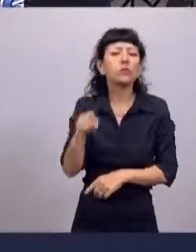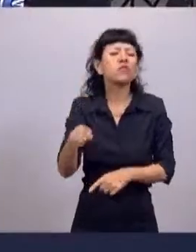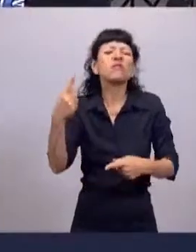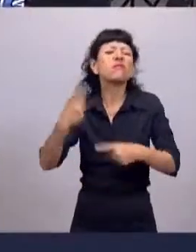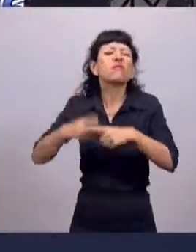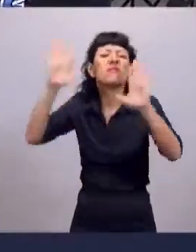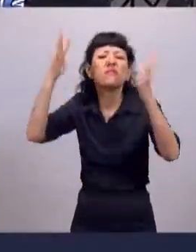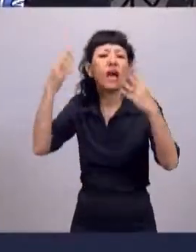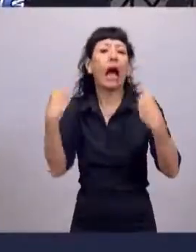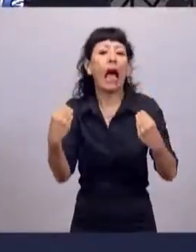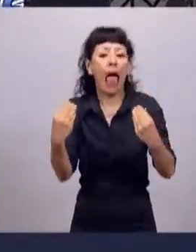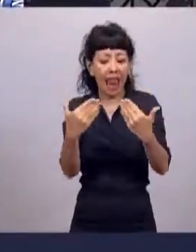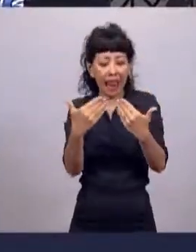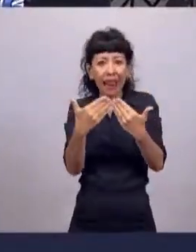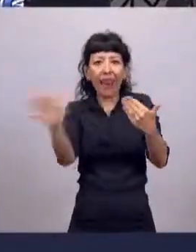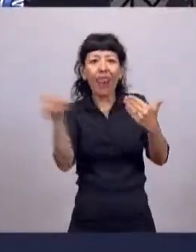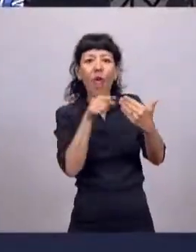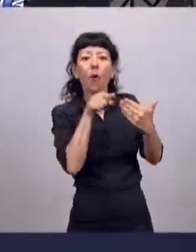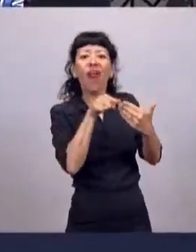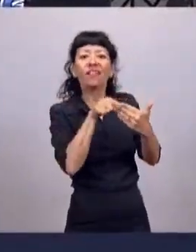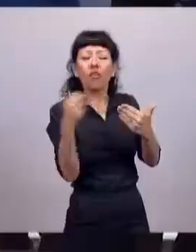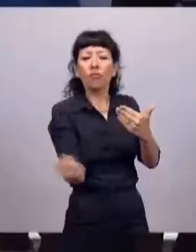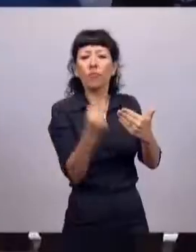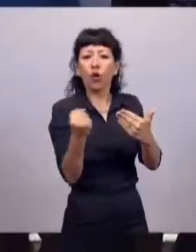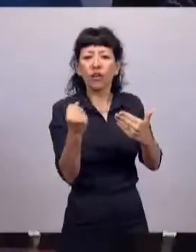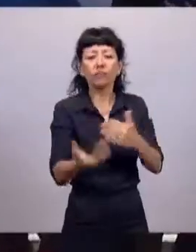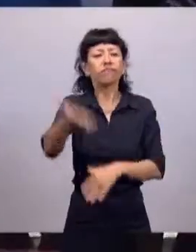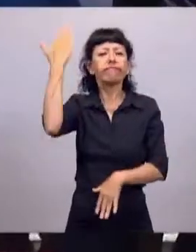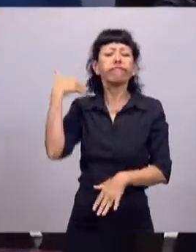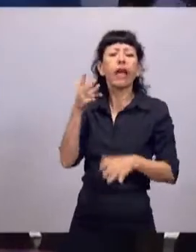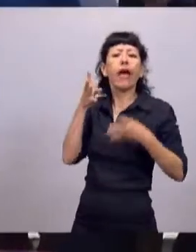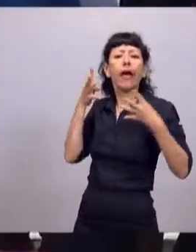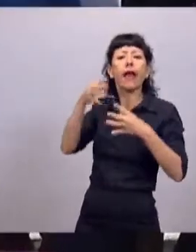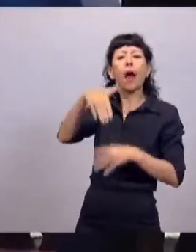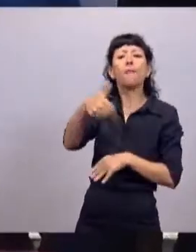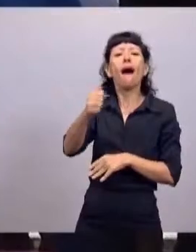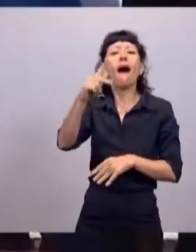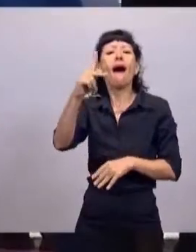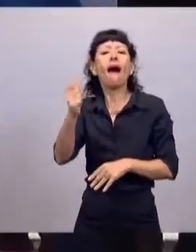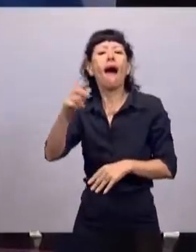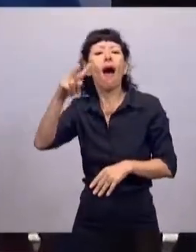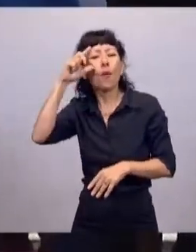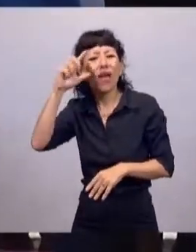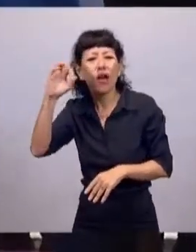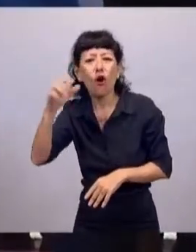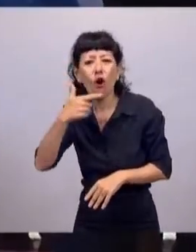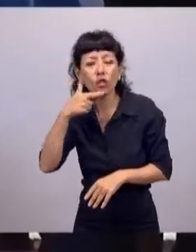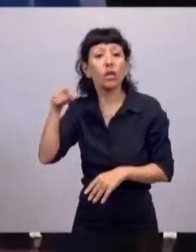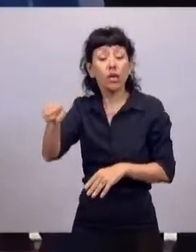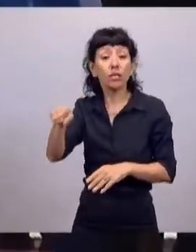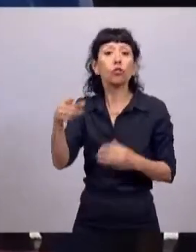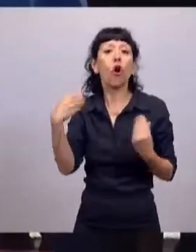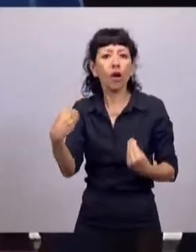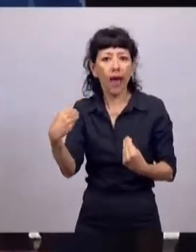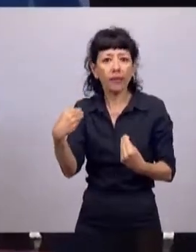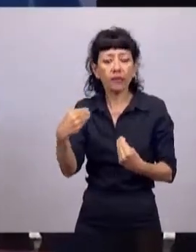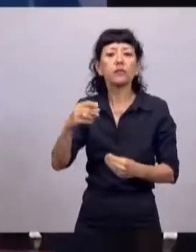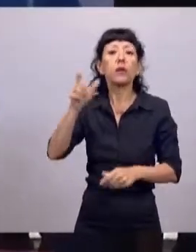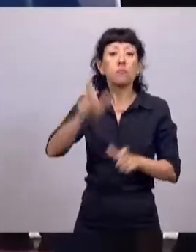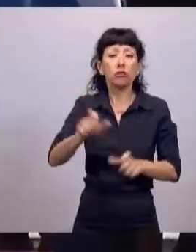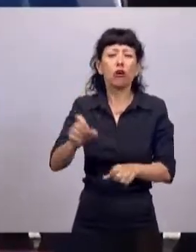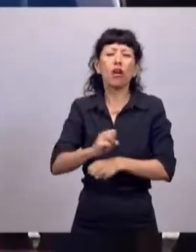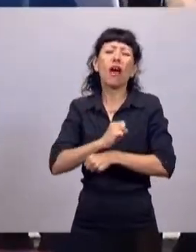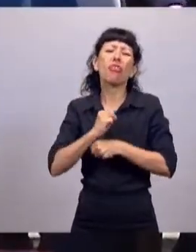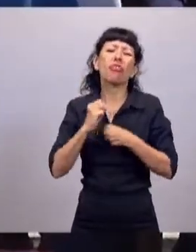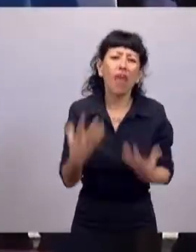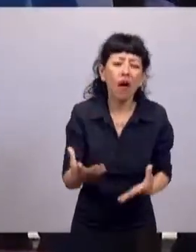esencia de la libertad. La guerra de los Macabeos es el símbolo del triunfo de los débiles por sobre los poderosos, de